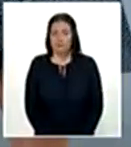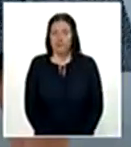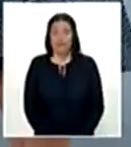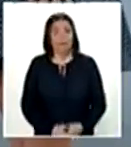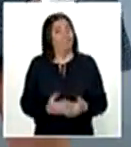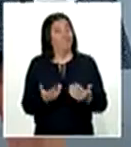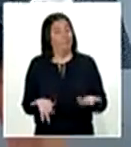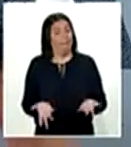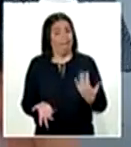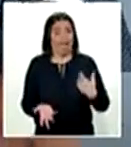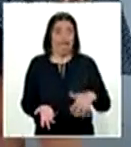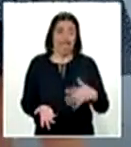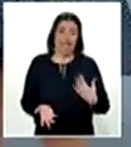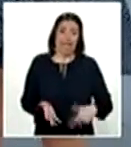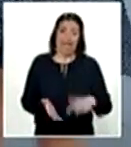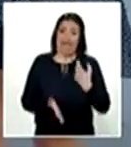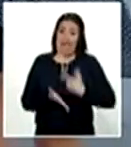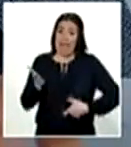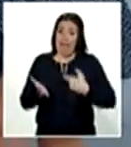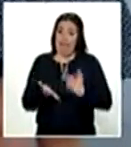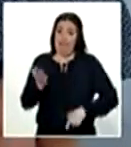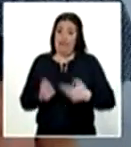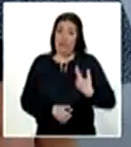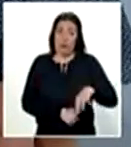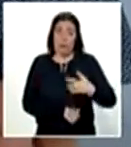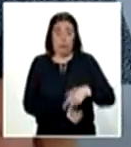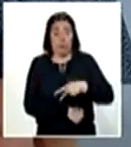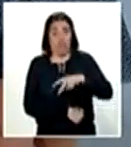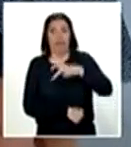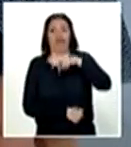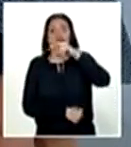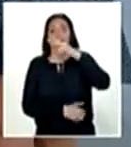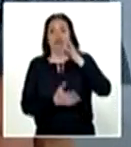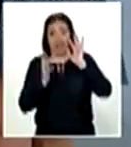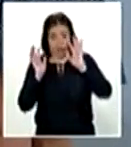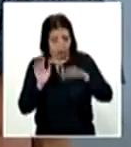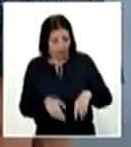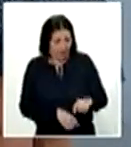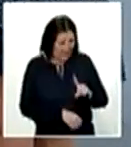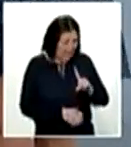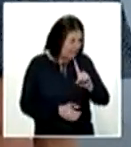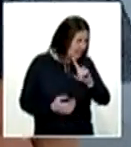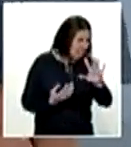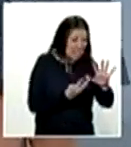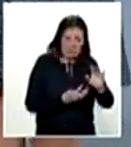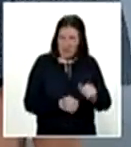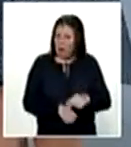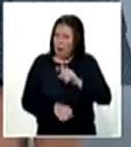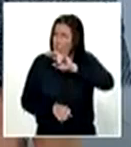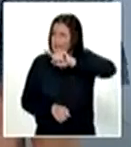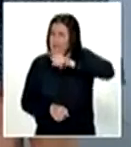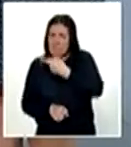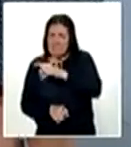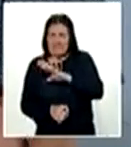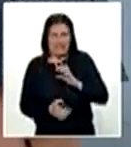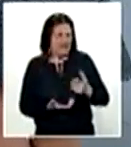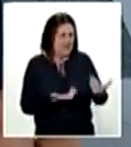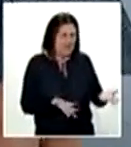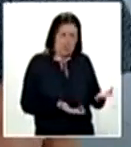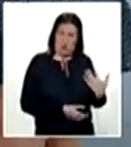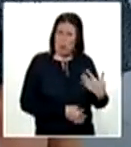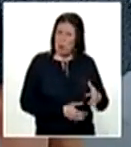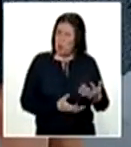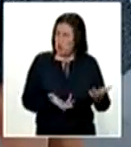De verdad que el precio parece alucinante, exorbitante. O sea, de 109 soles hasta 1.500 soles. La popular